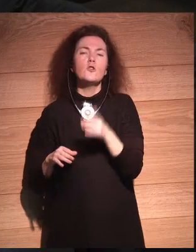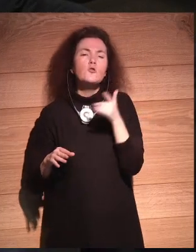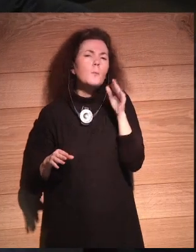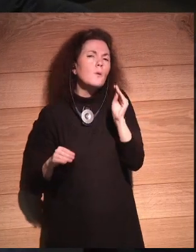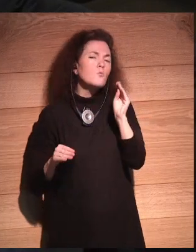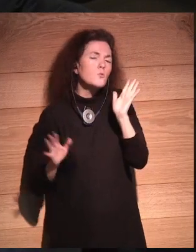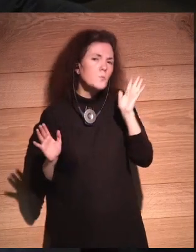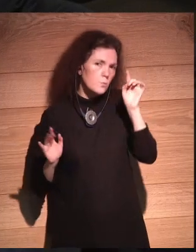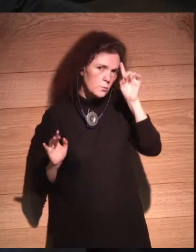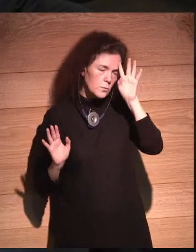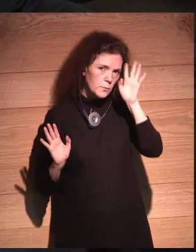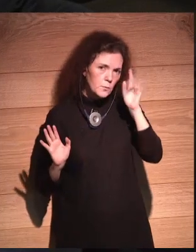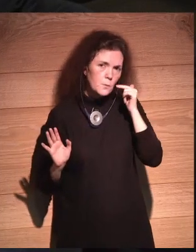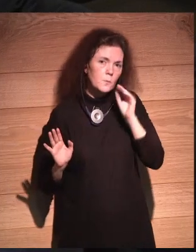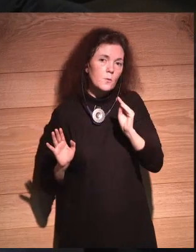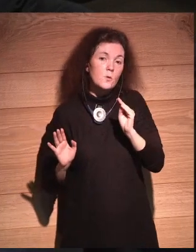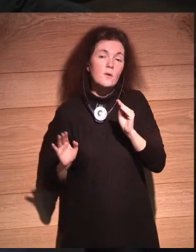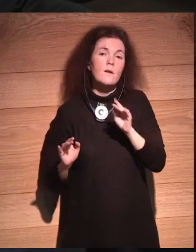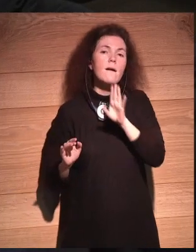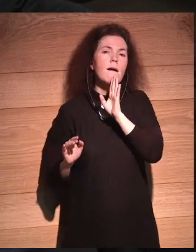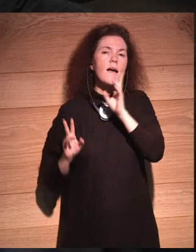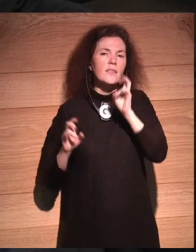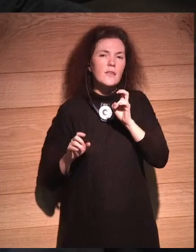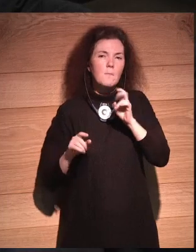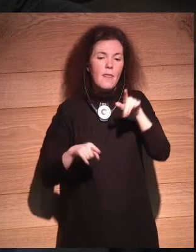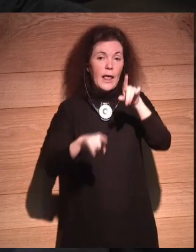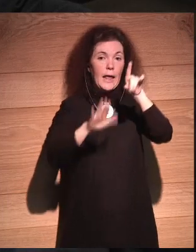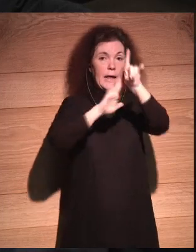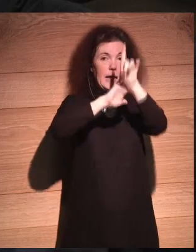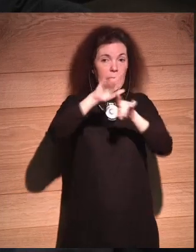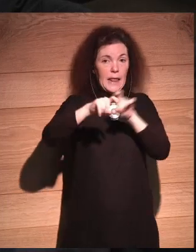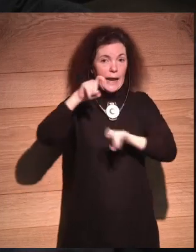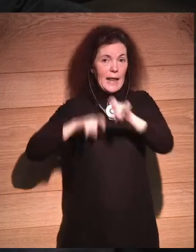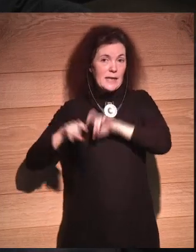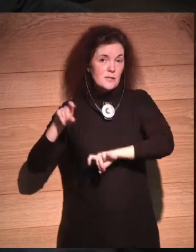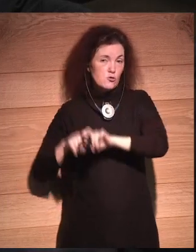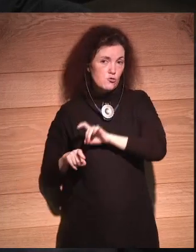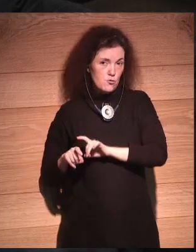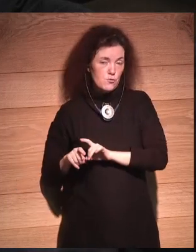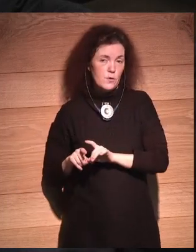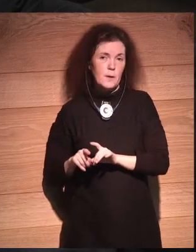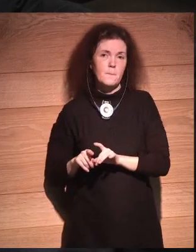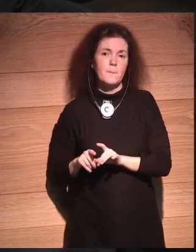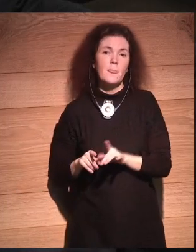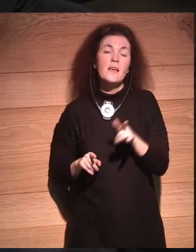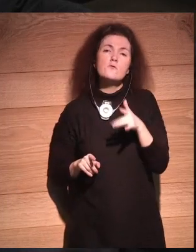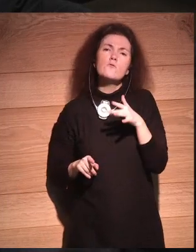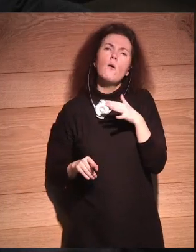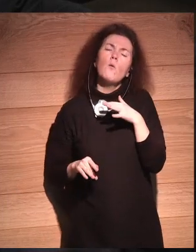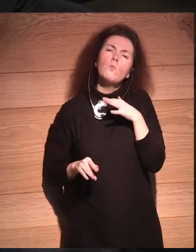crees que, y volviendo a la cuestión de la regresión, que esto podría